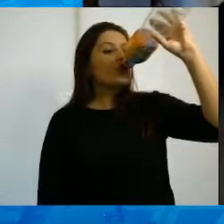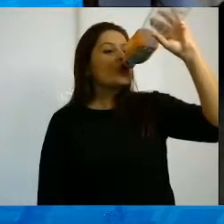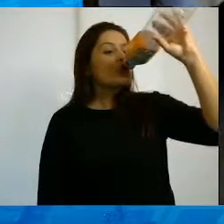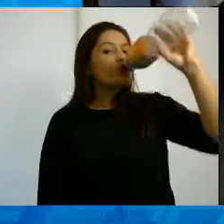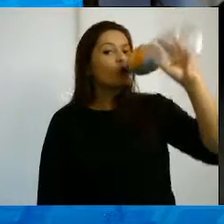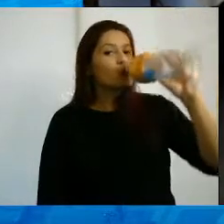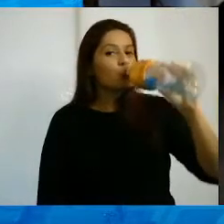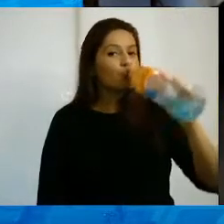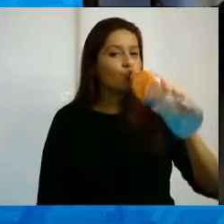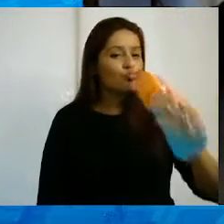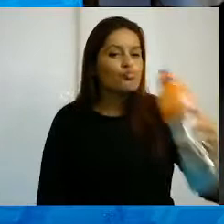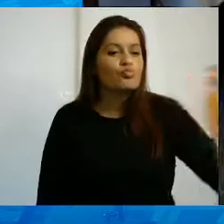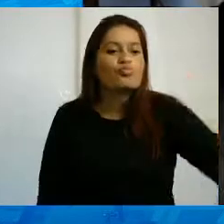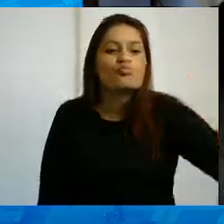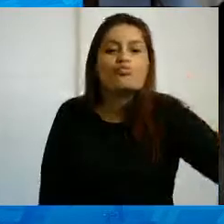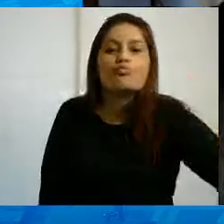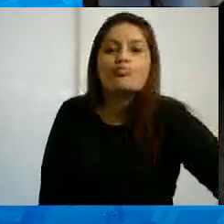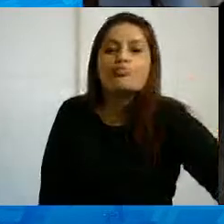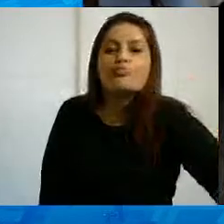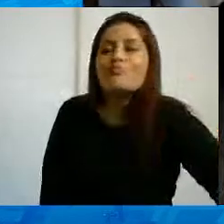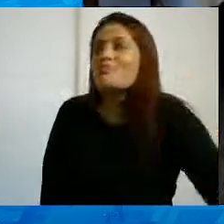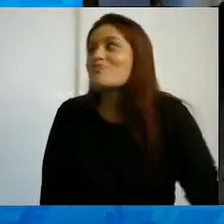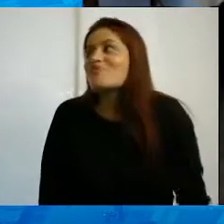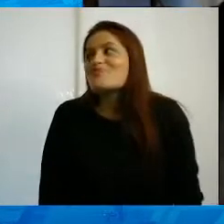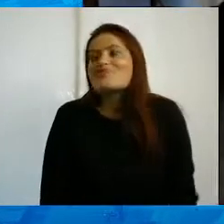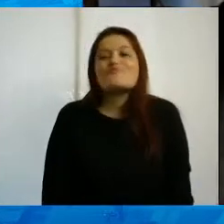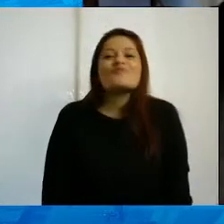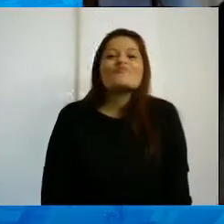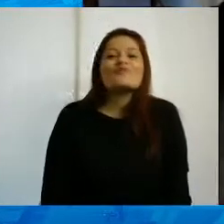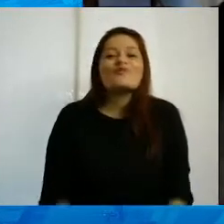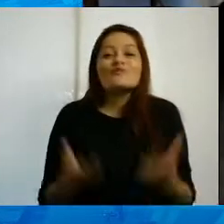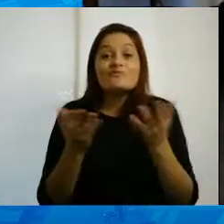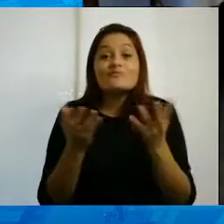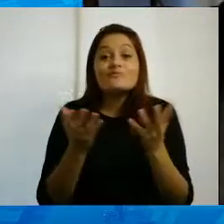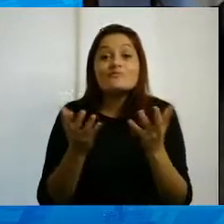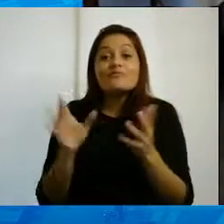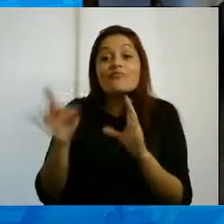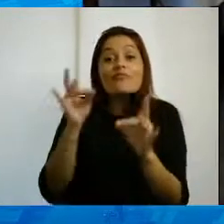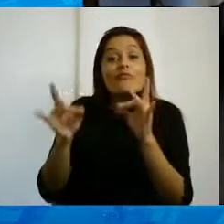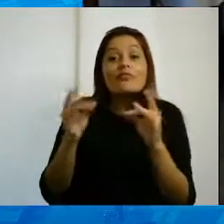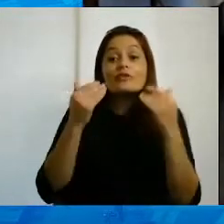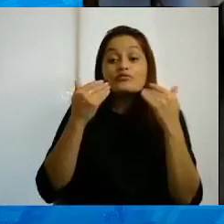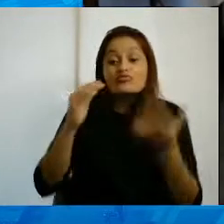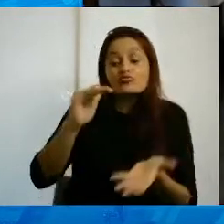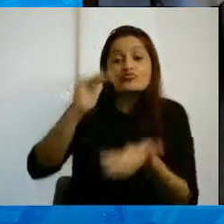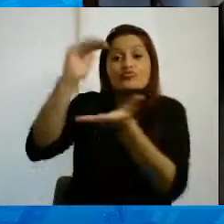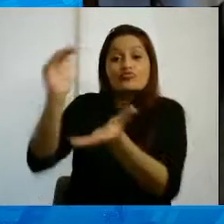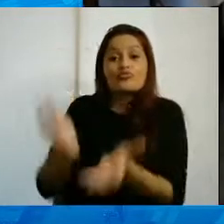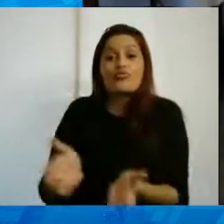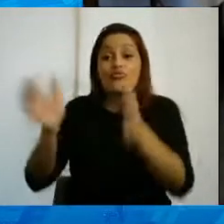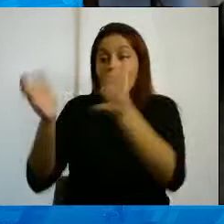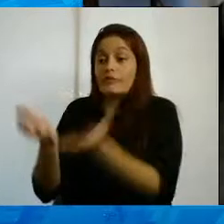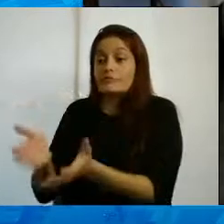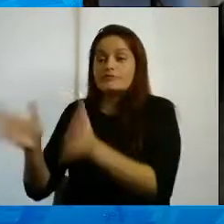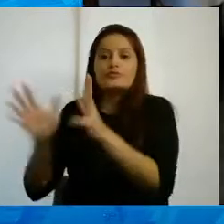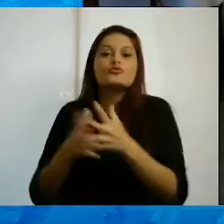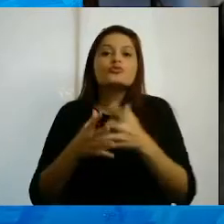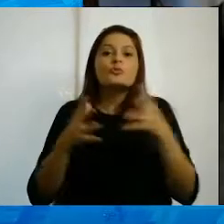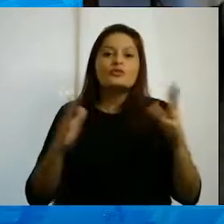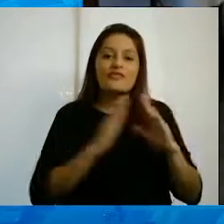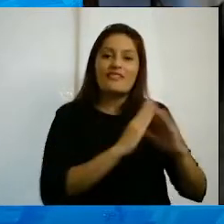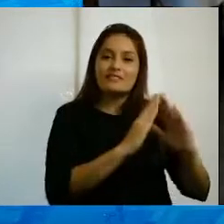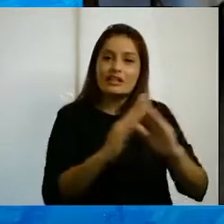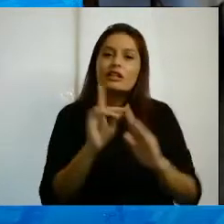elegido las personas o los barrios, los territorios donde van a ser beneficiarios de esto, ya que hay un montón de vecinos que están a